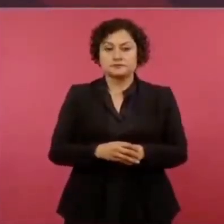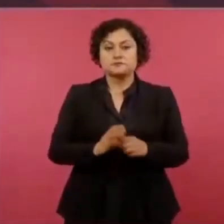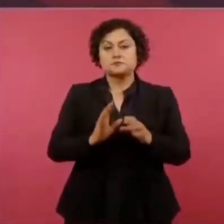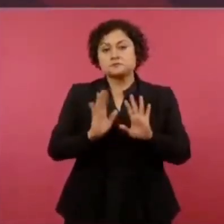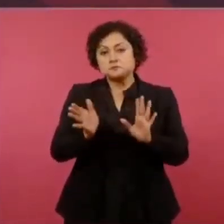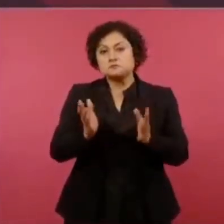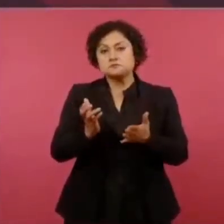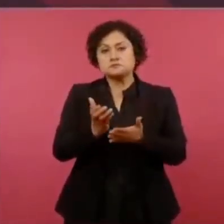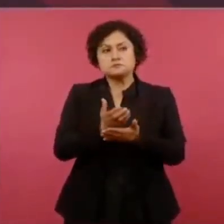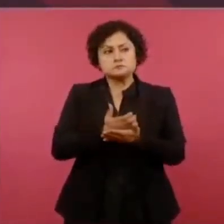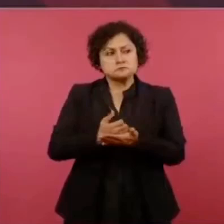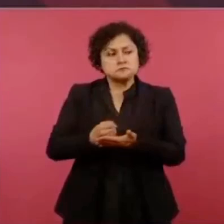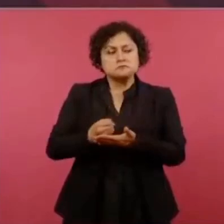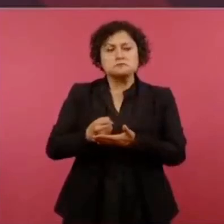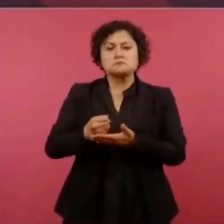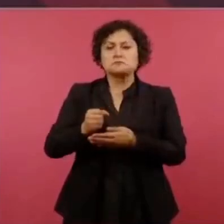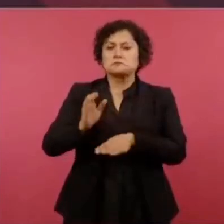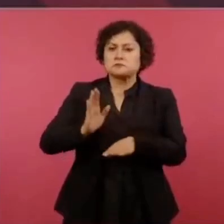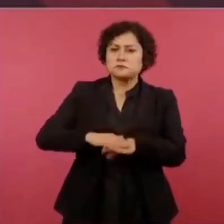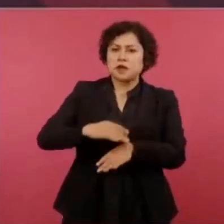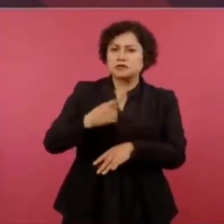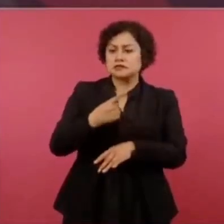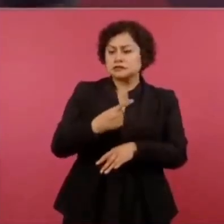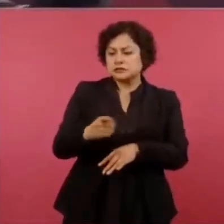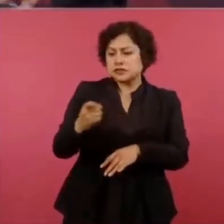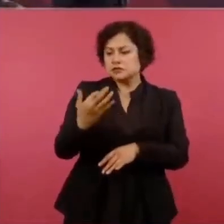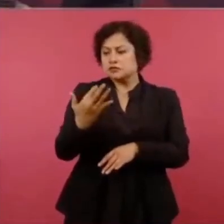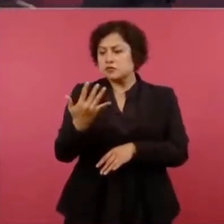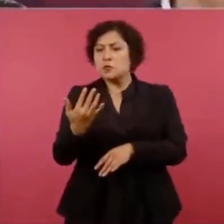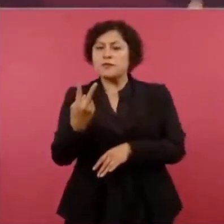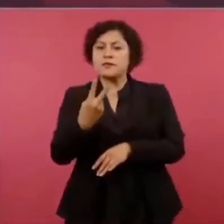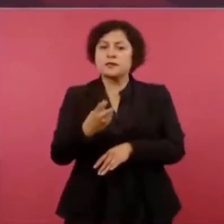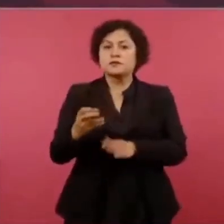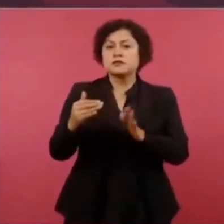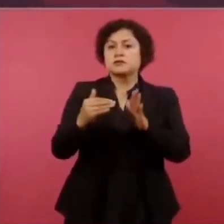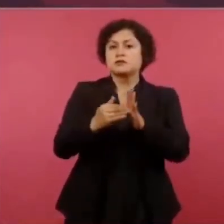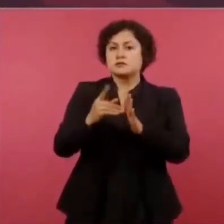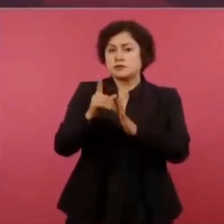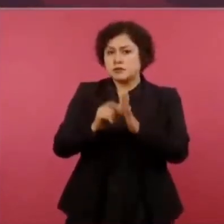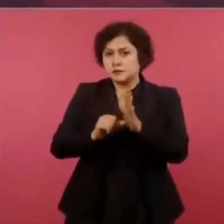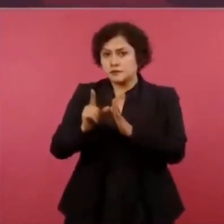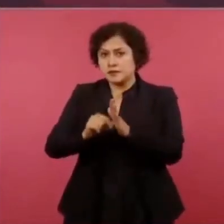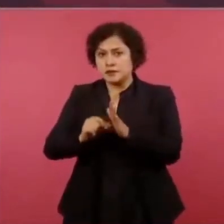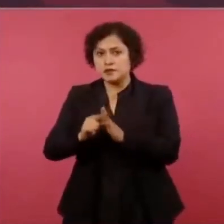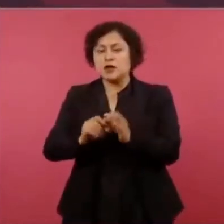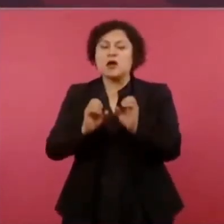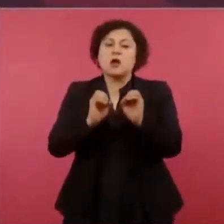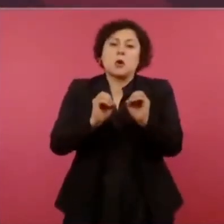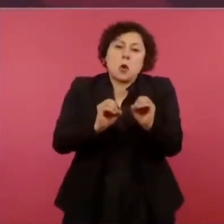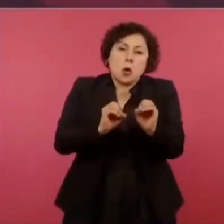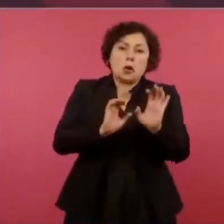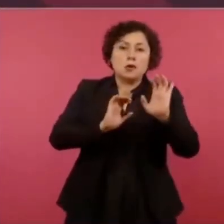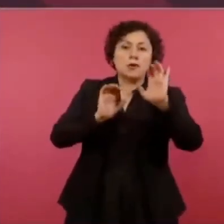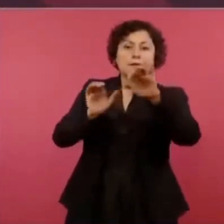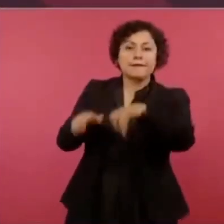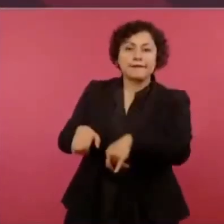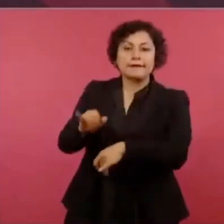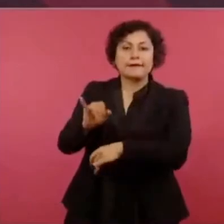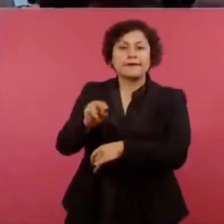150, 200,000 pesos mensuales, o se van de consejeros al INE,